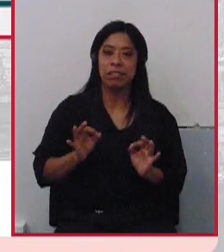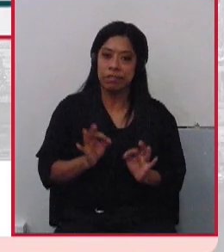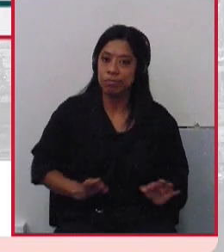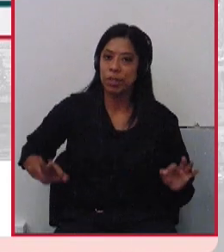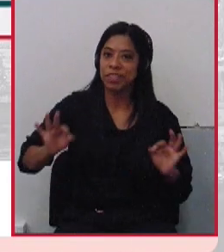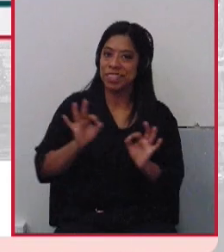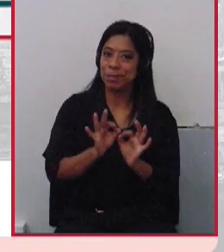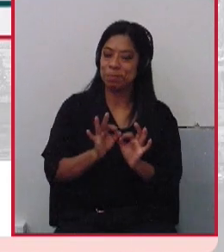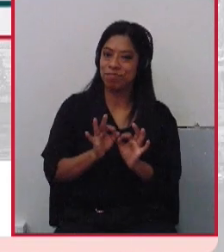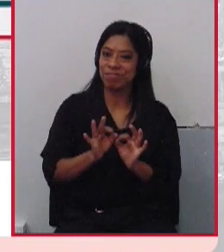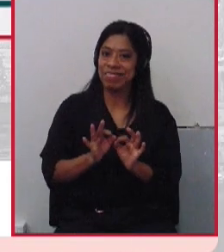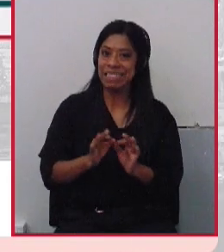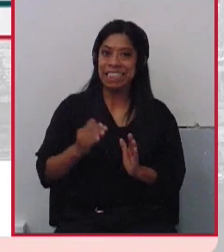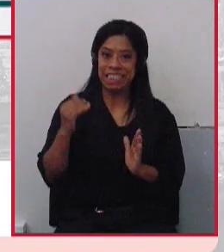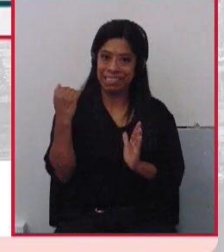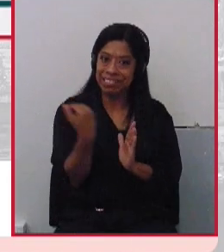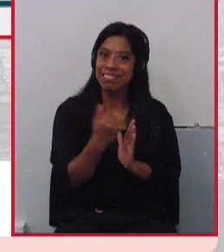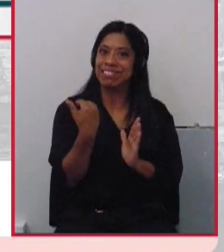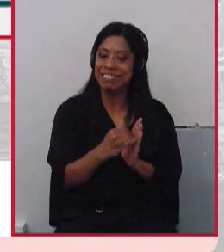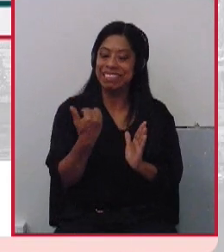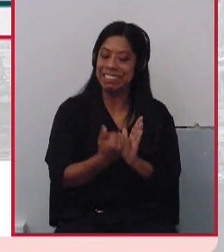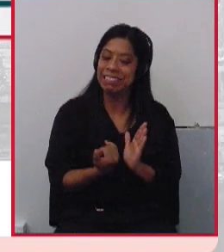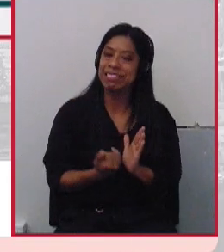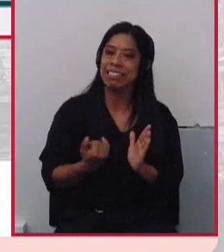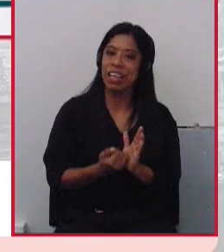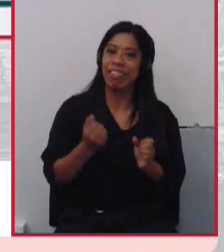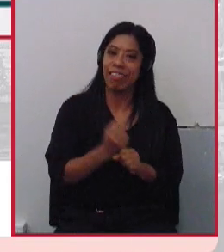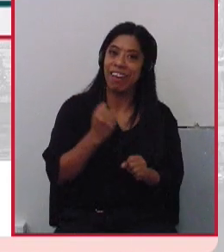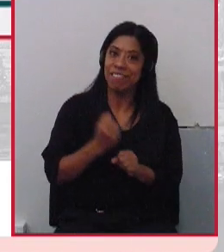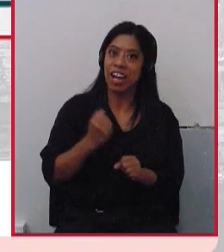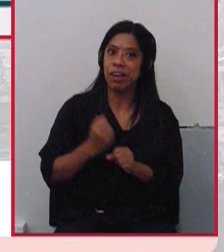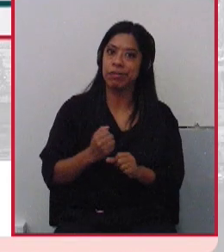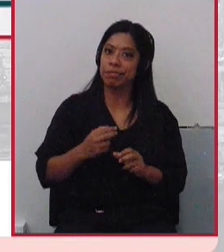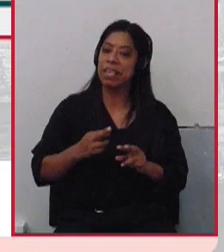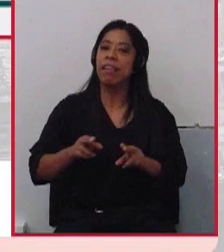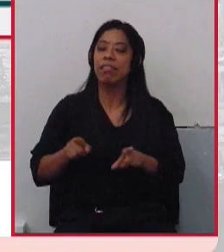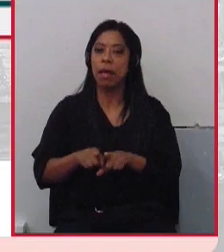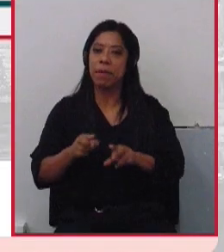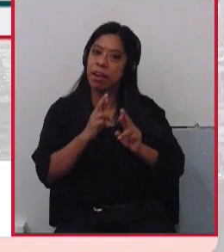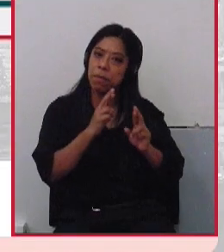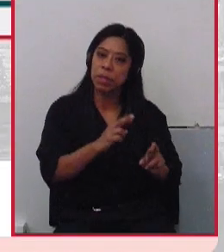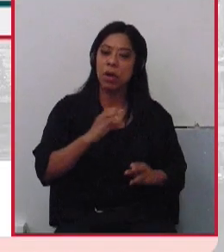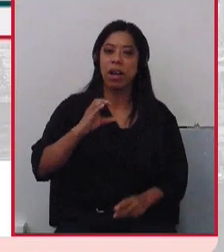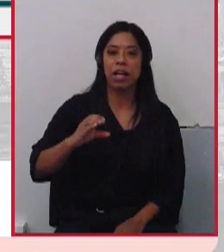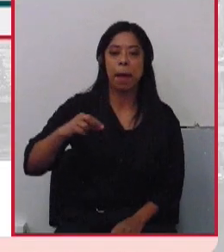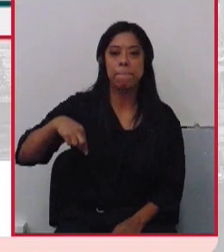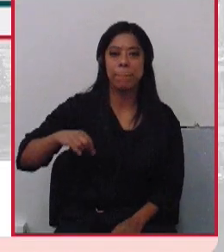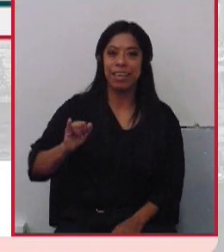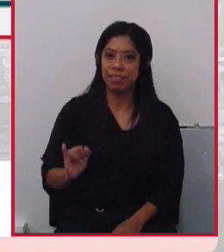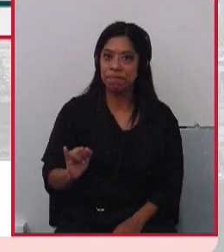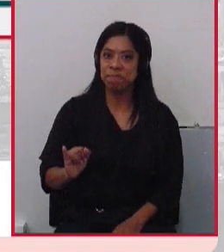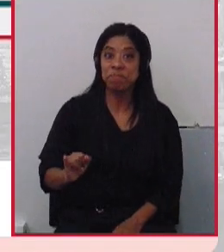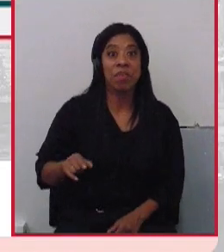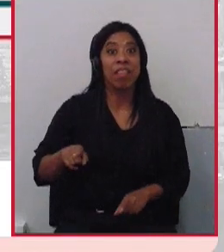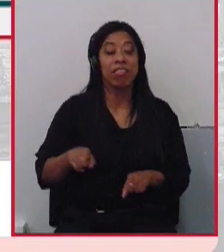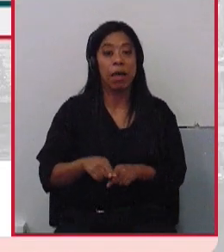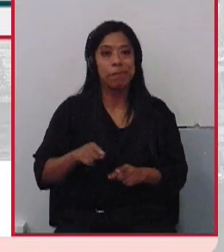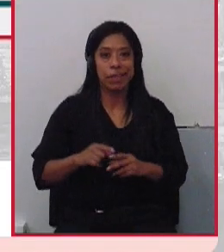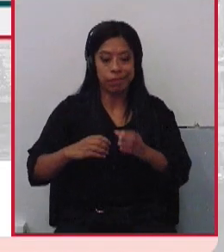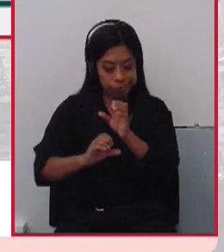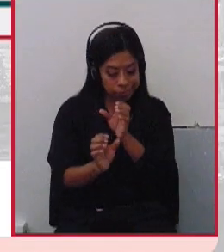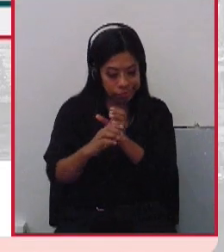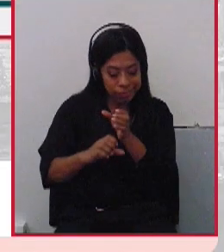La disciplina operativa es muy fundamental para esto y el respeto a los KPI, los reactivos en